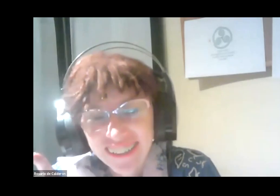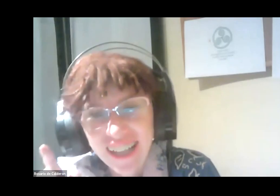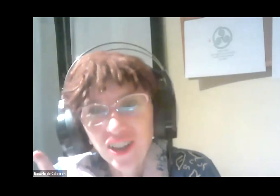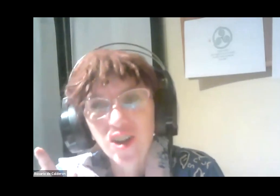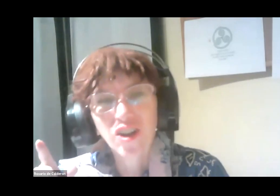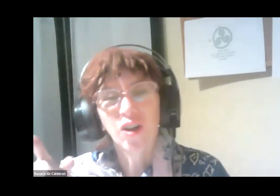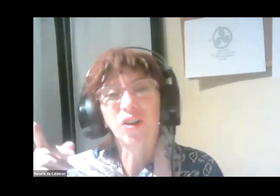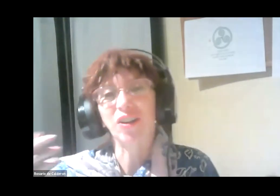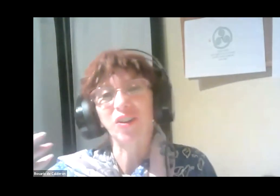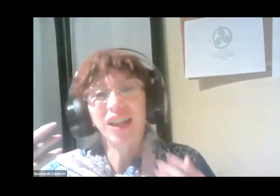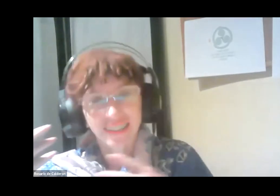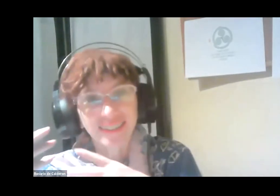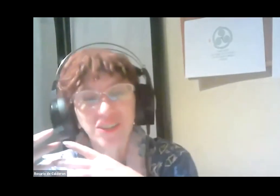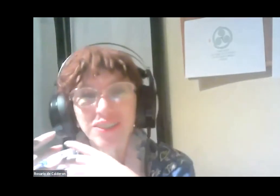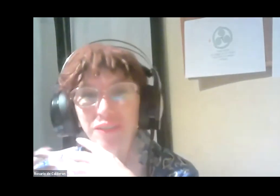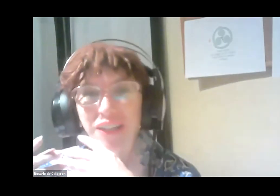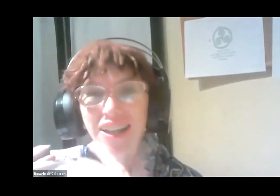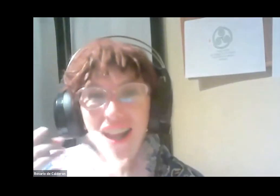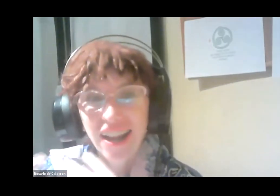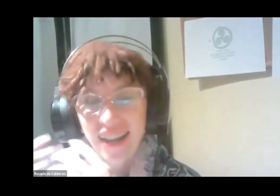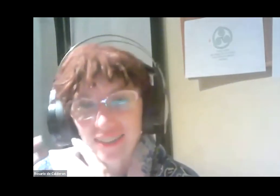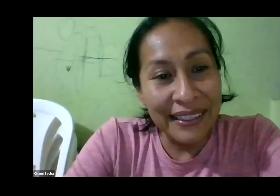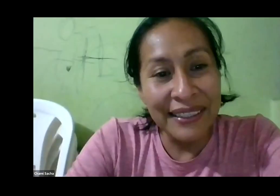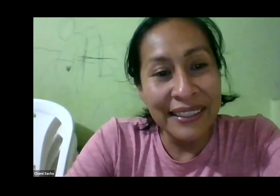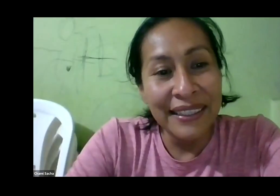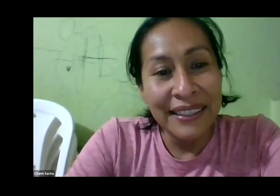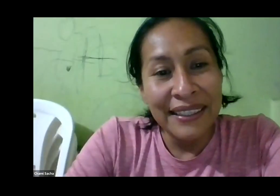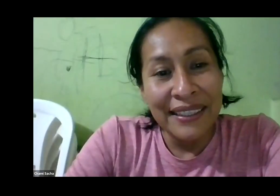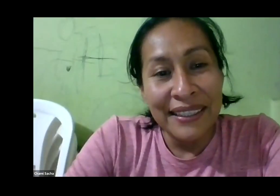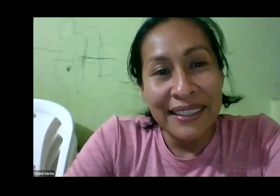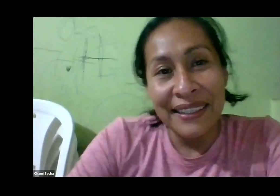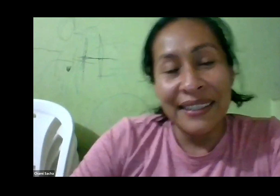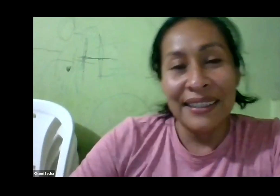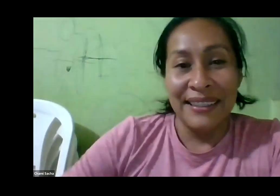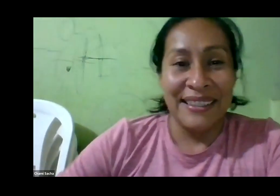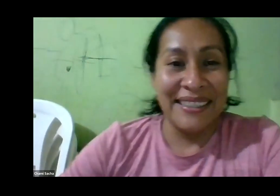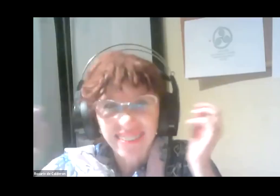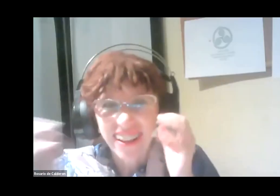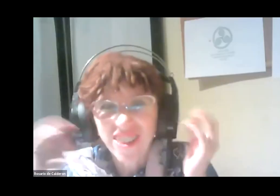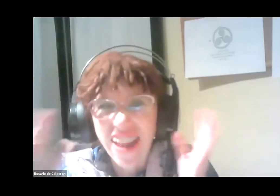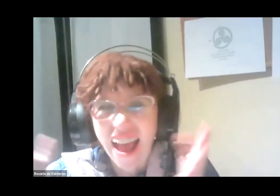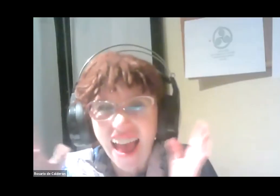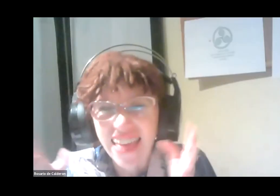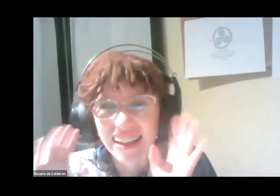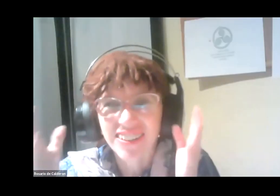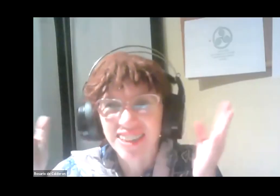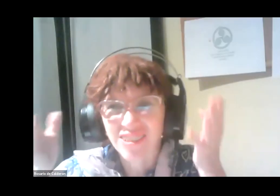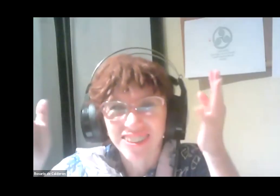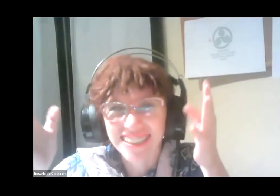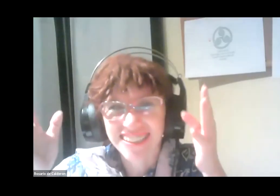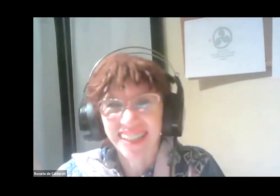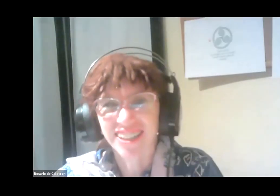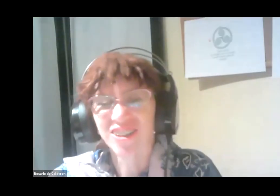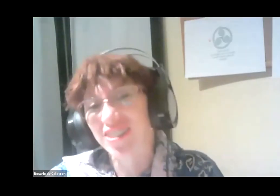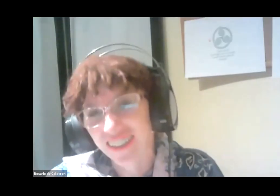exacto lo que está haciendo está en él es complicado porque señor o sea no le entiendo nada la que me está